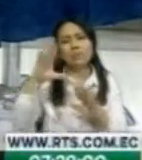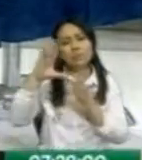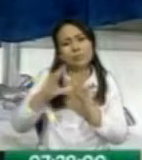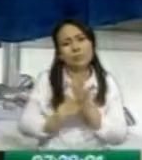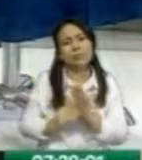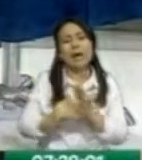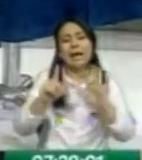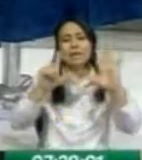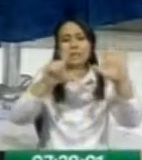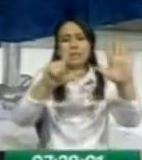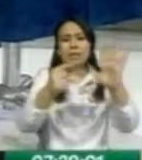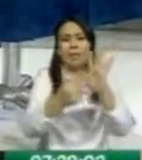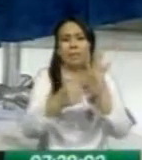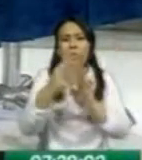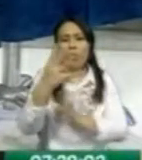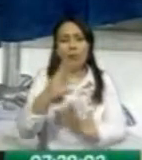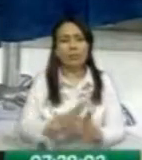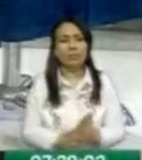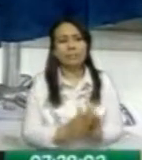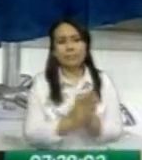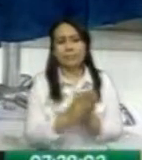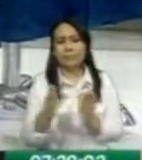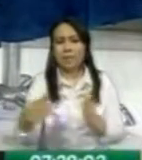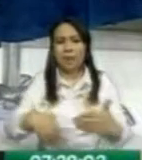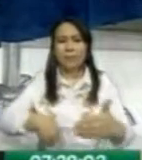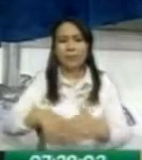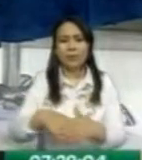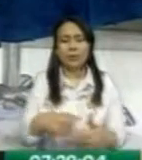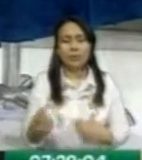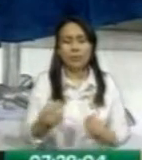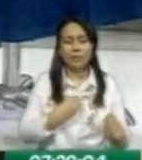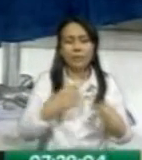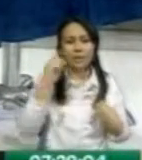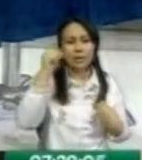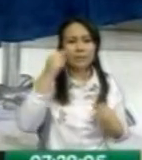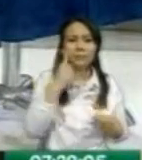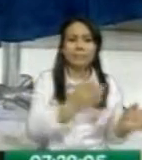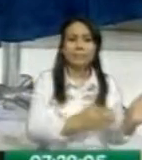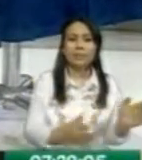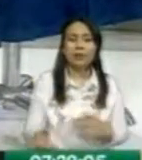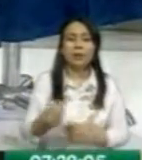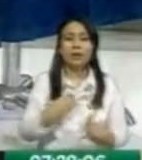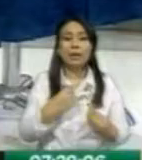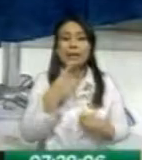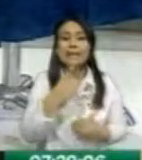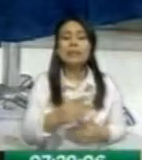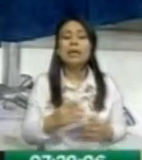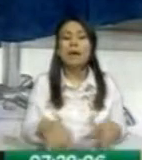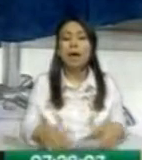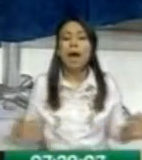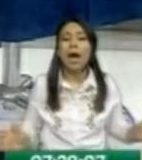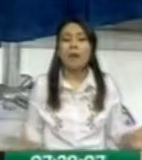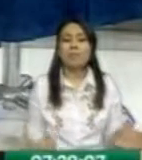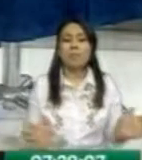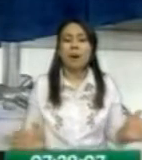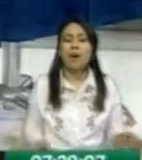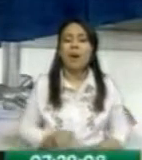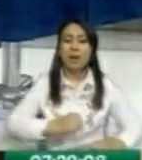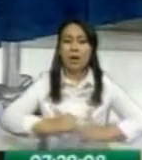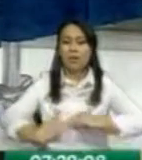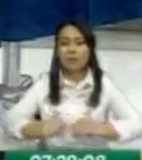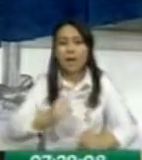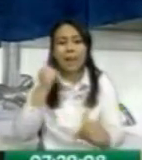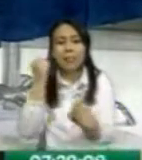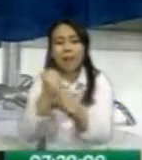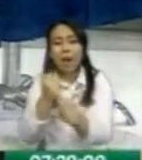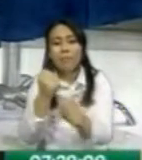Hasta el 7.4, que esa es la meta del Plan Nacional de Desarrollo. Adicional a eso, el programa Impulso Joven, de lo que hoy en